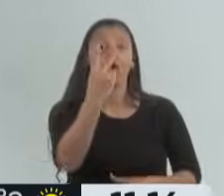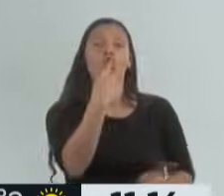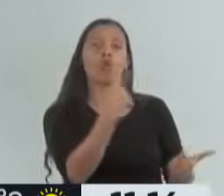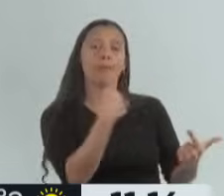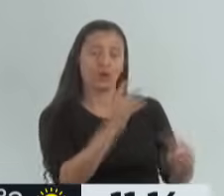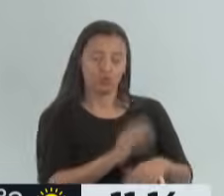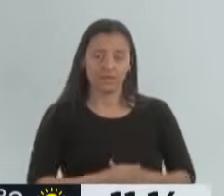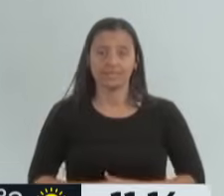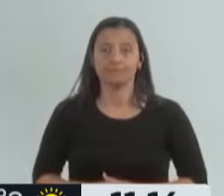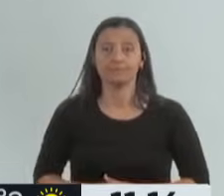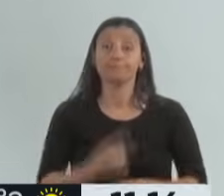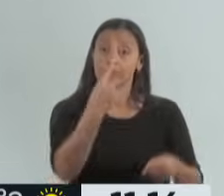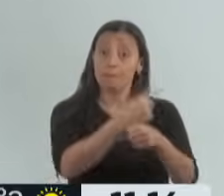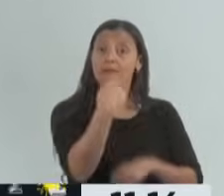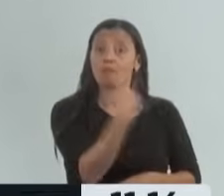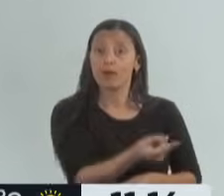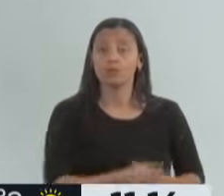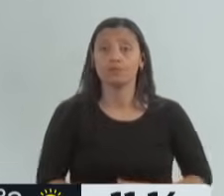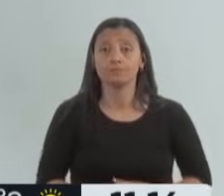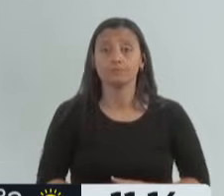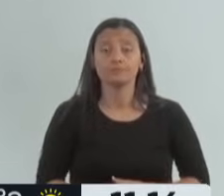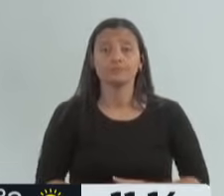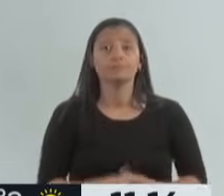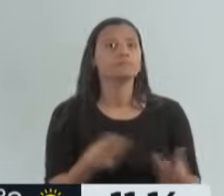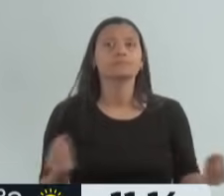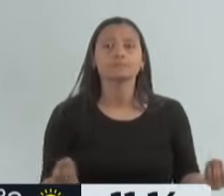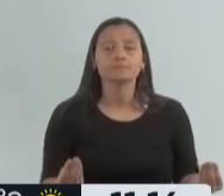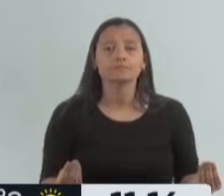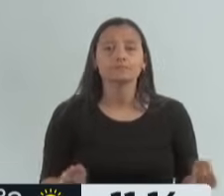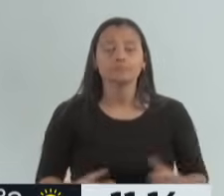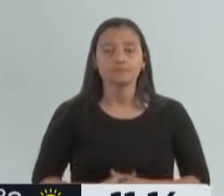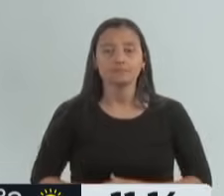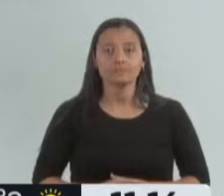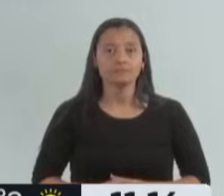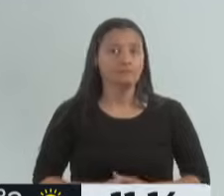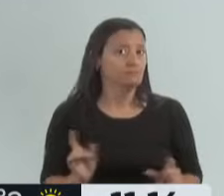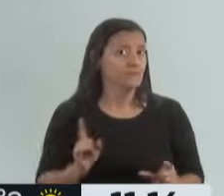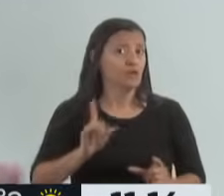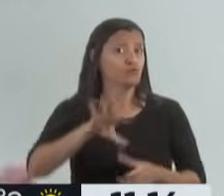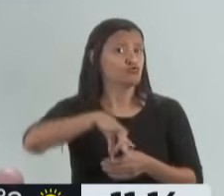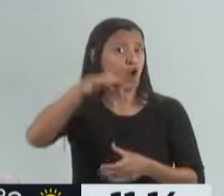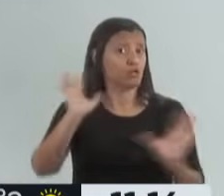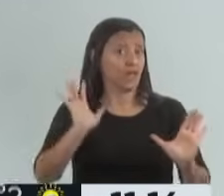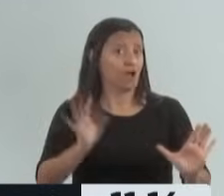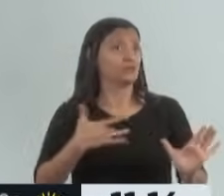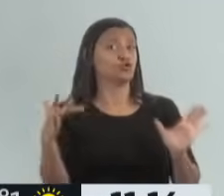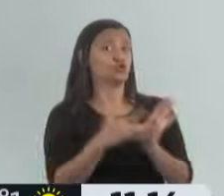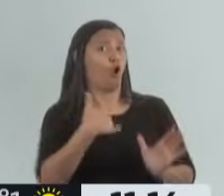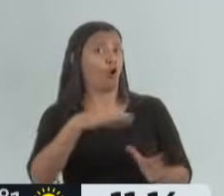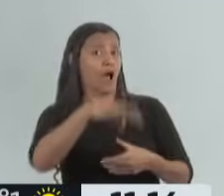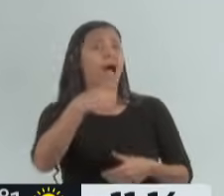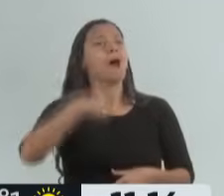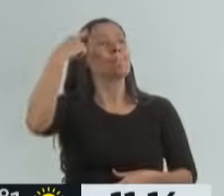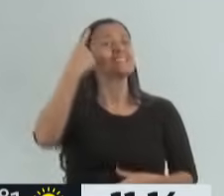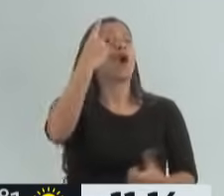preguntas. Inicialmente... ¿Cómo haces? No, pero el sorteo nuestro es... Pero pensé que si salían sorteados un